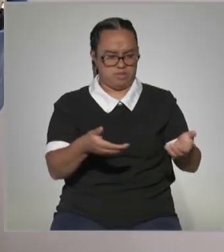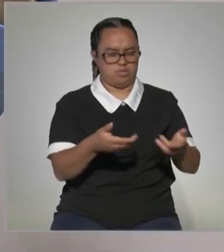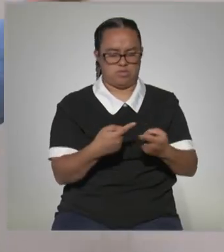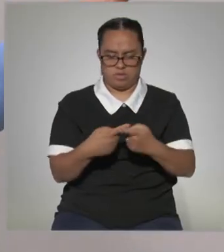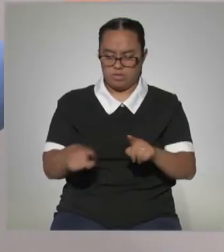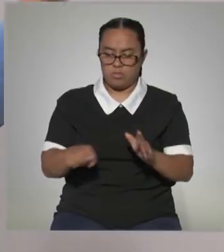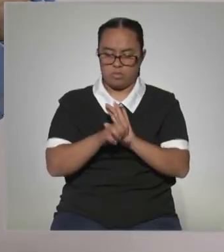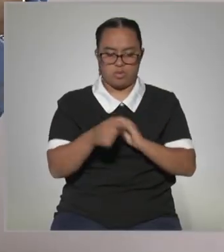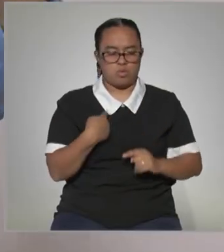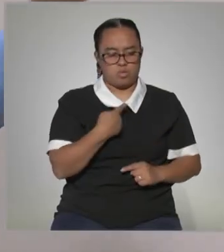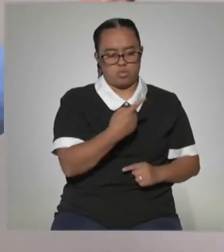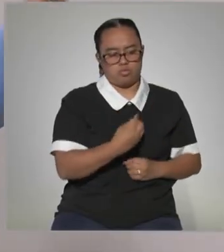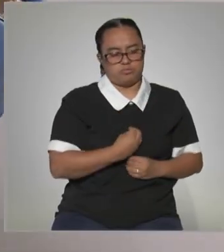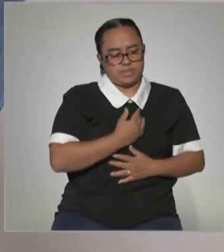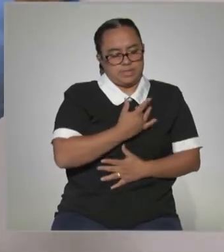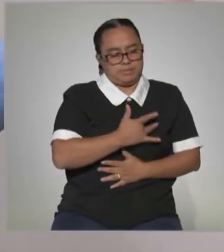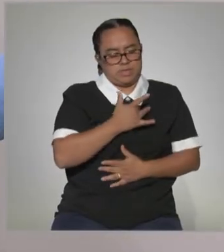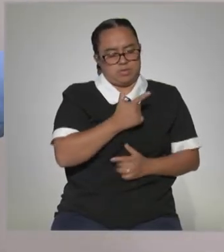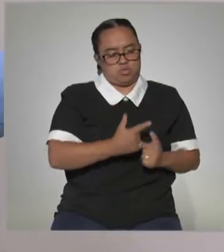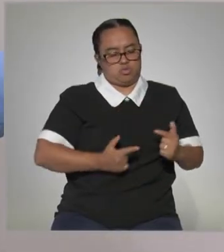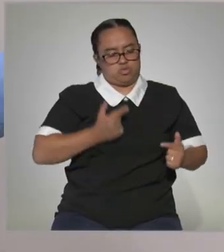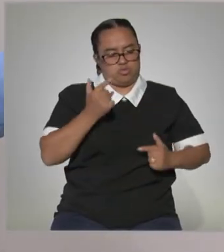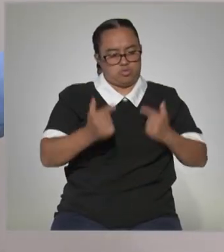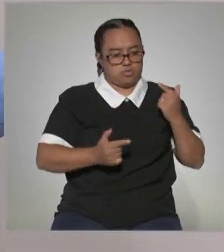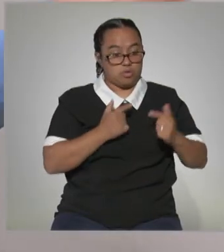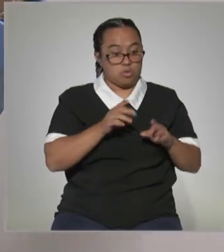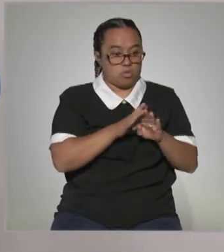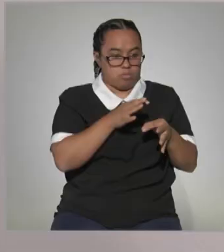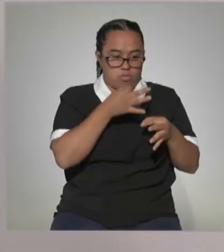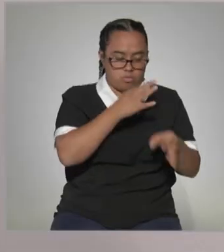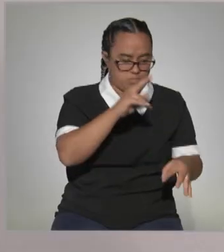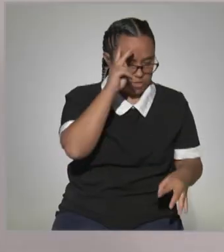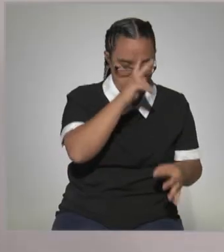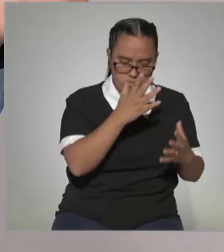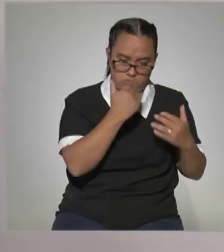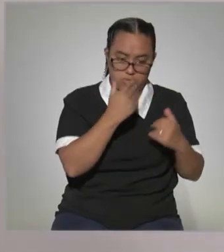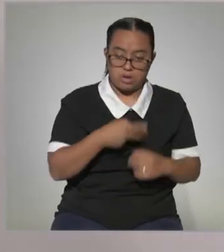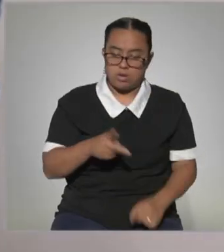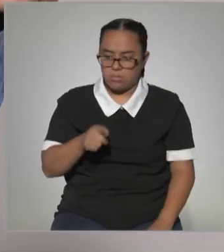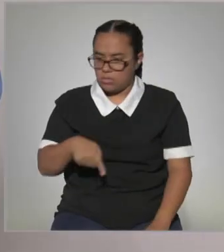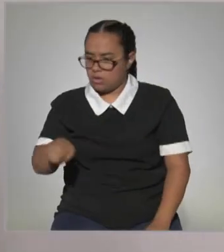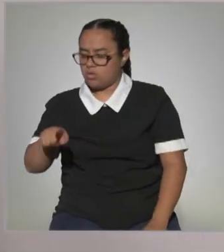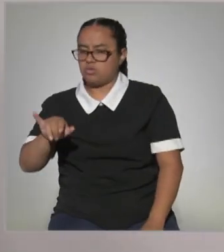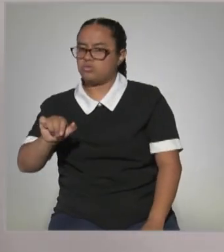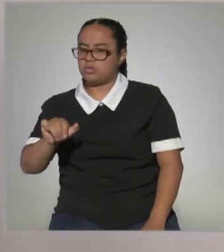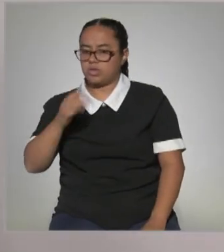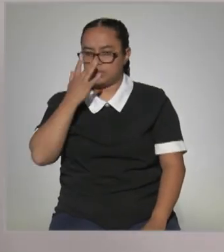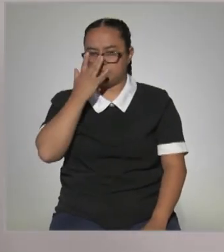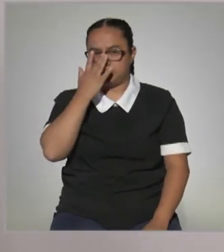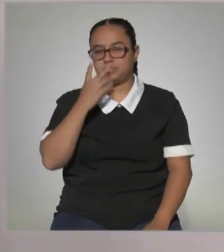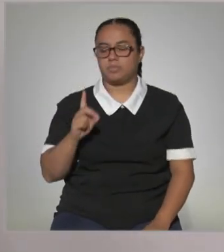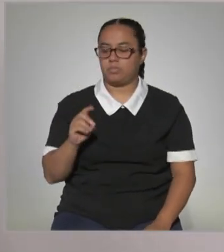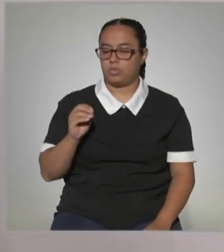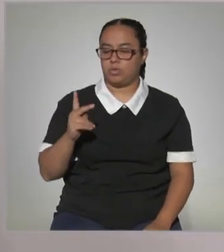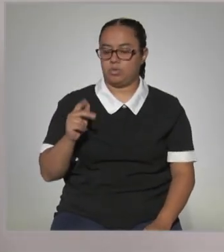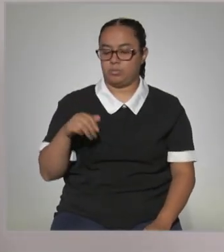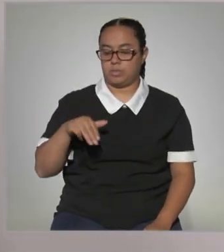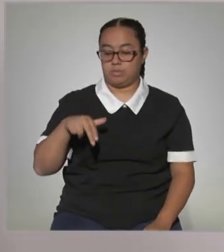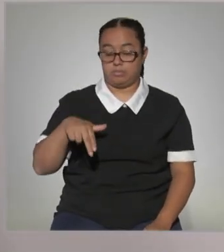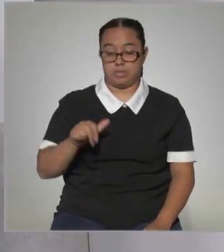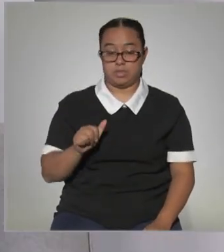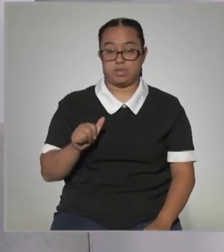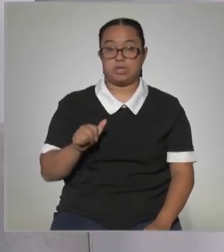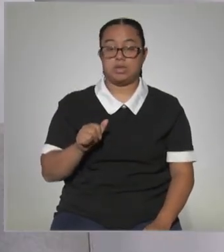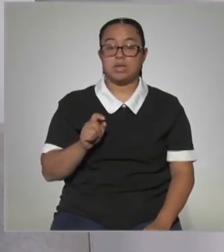me lleva al placer y me lleva al gozo y no me lleva a una adicción, y hay otro que sí. ¿Cuál es la diferencia? La dopamina